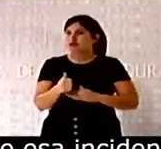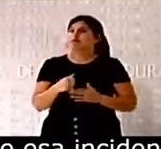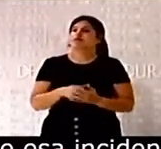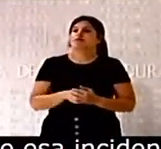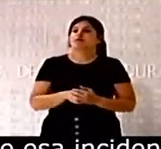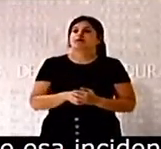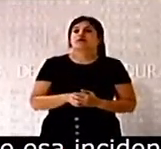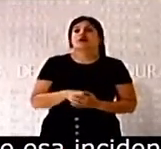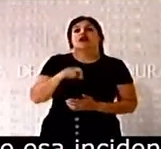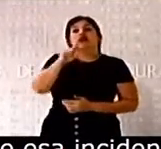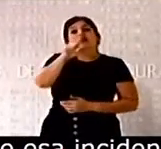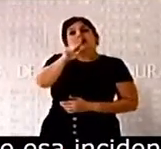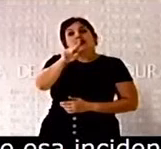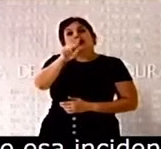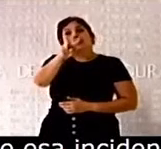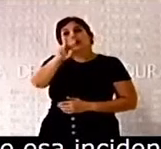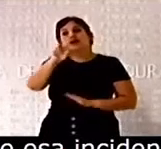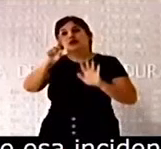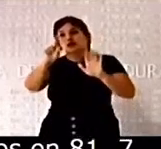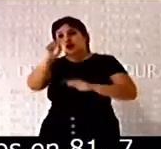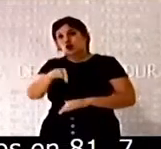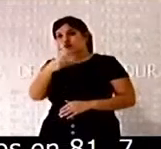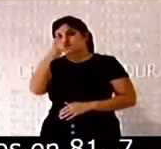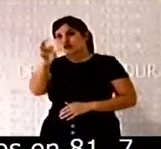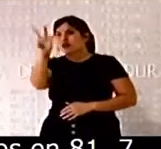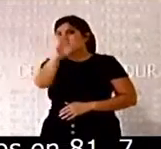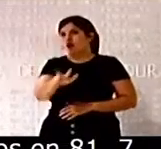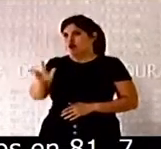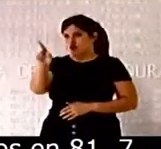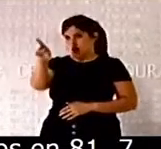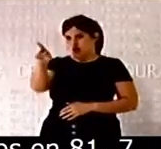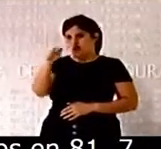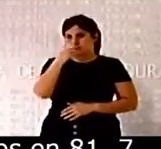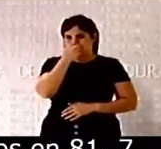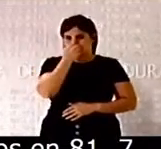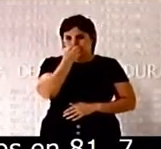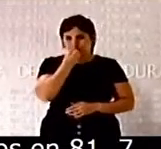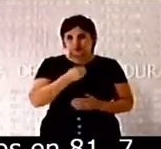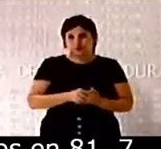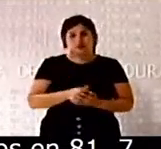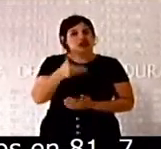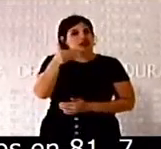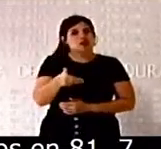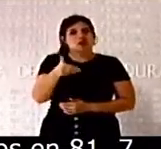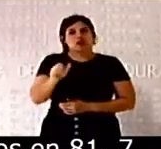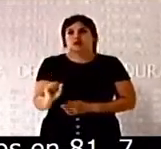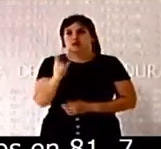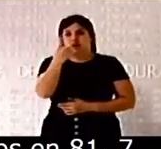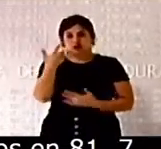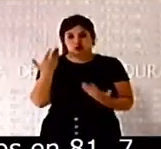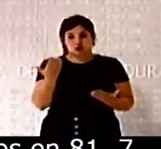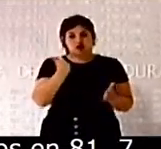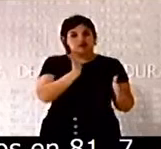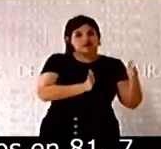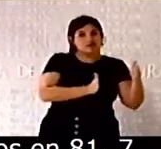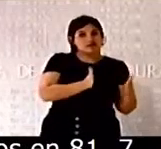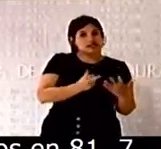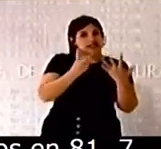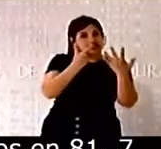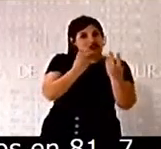a 126,30 de la media del país. Y, lo que es más importante, a los 7 días estamos